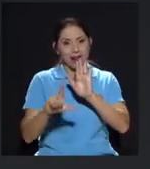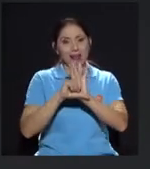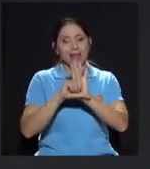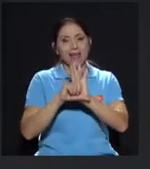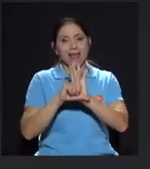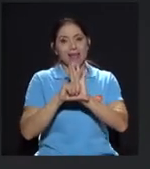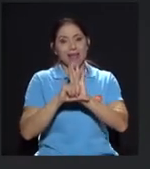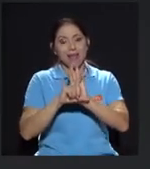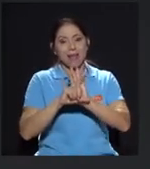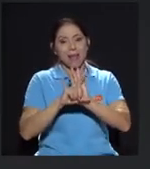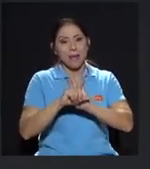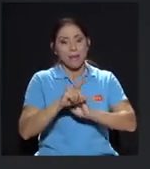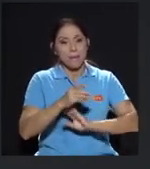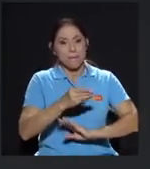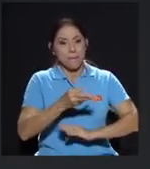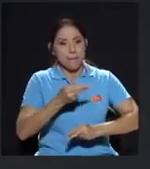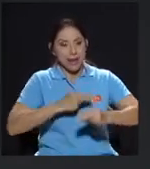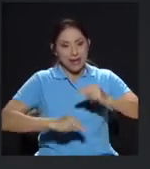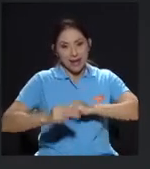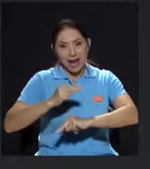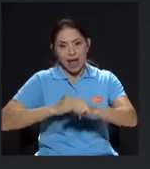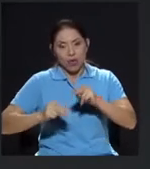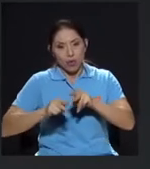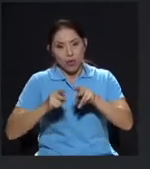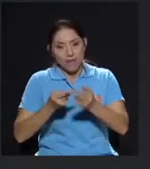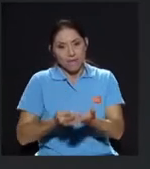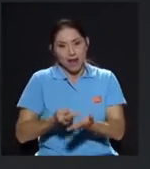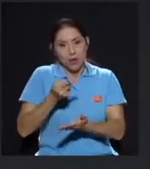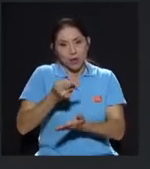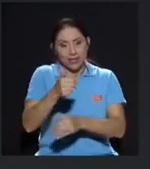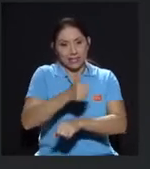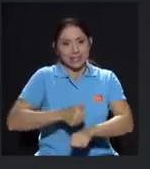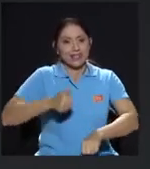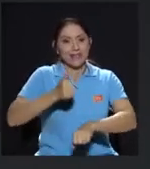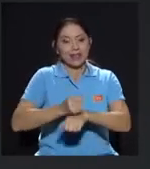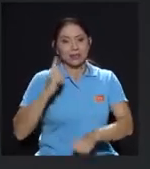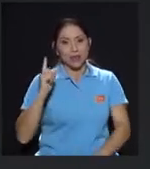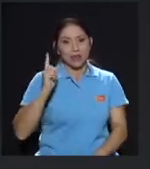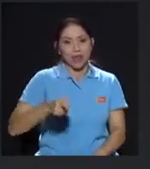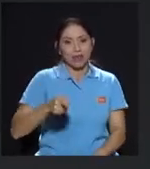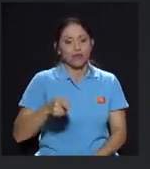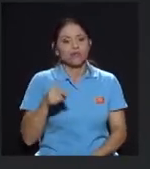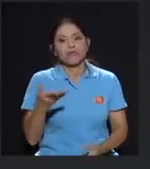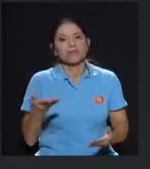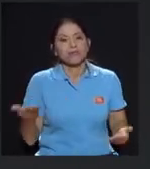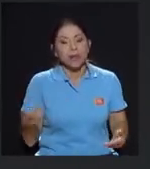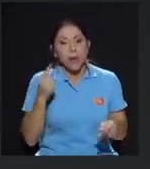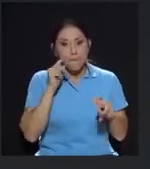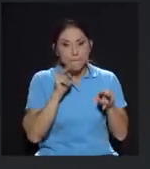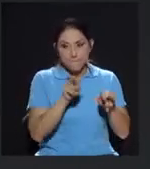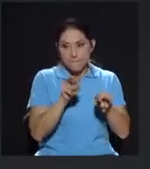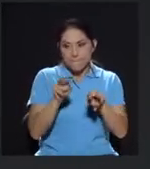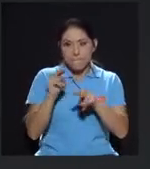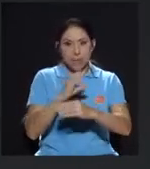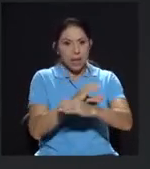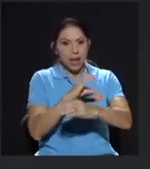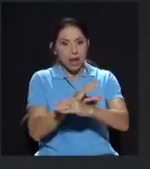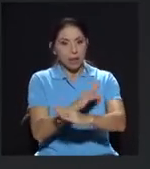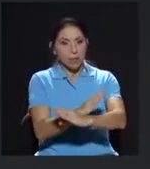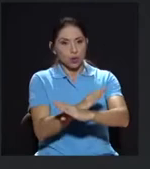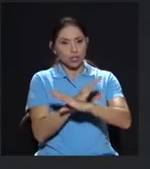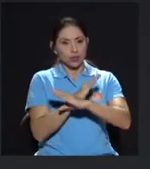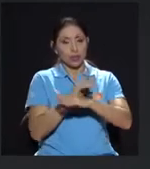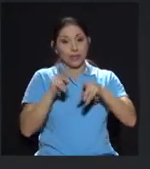mercado de valores nos establece un mandato que significa es velar por la protección del inversionista este